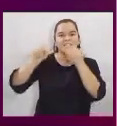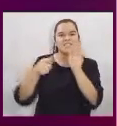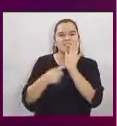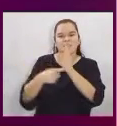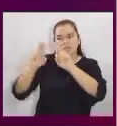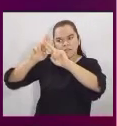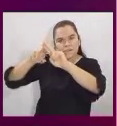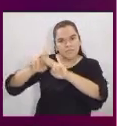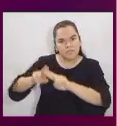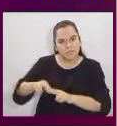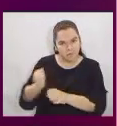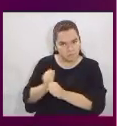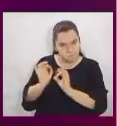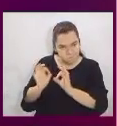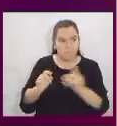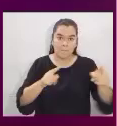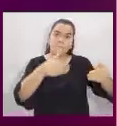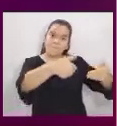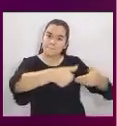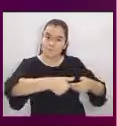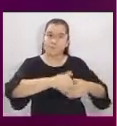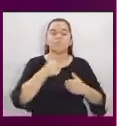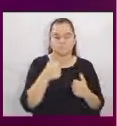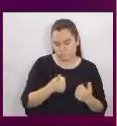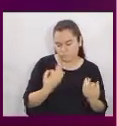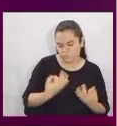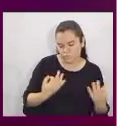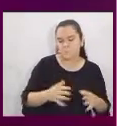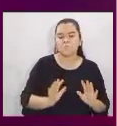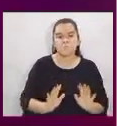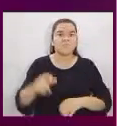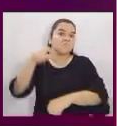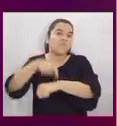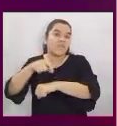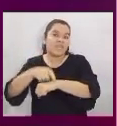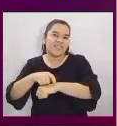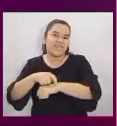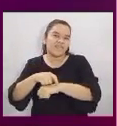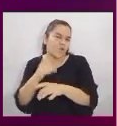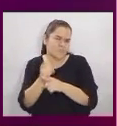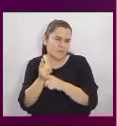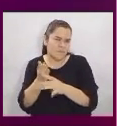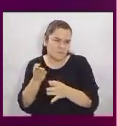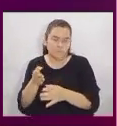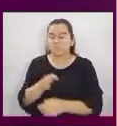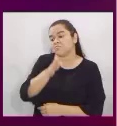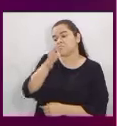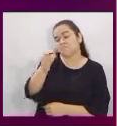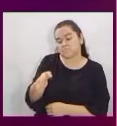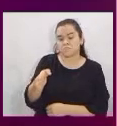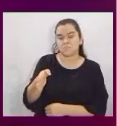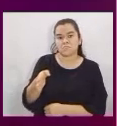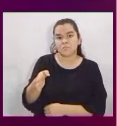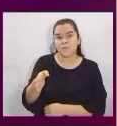criterio, pidió un certificado médico avalando la salud de mis hijos. Bueno, fuimos muy confiados al médico